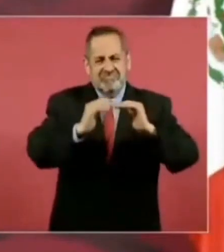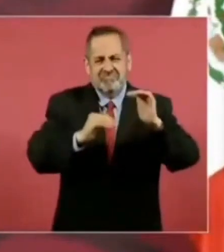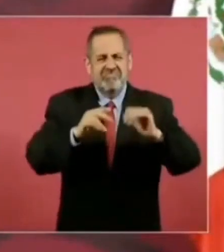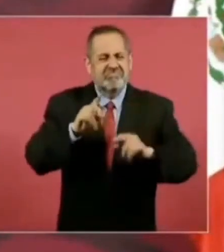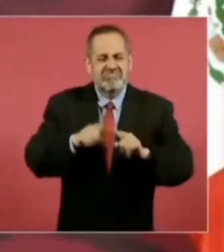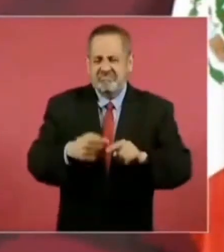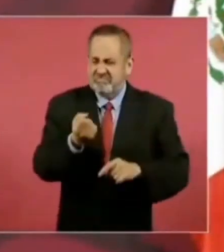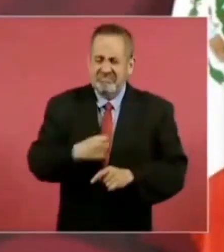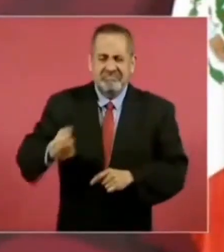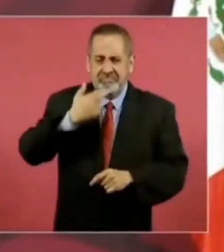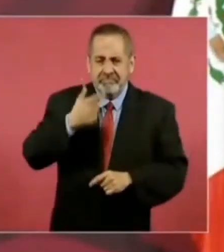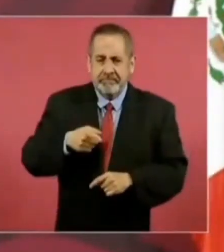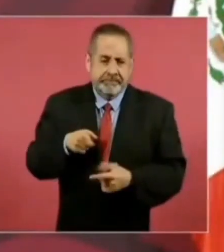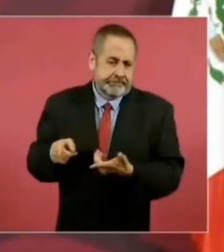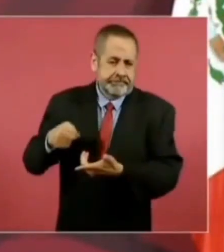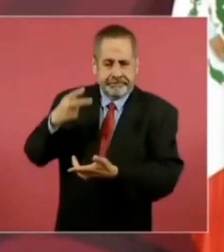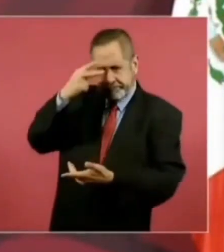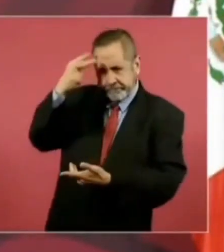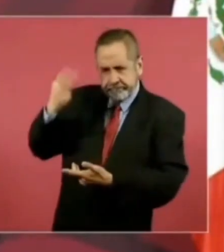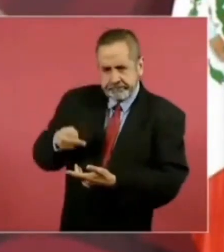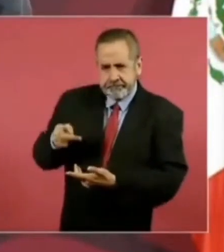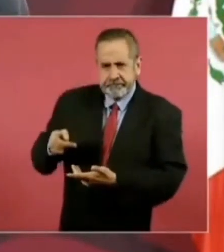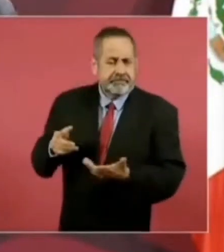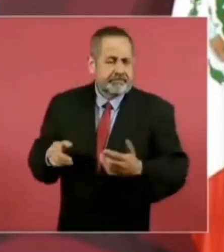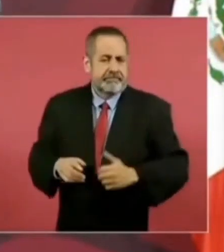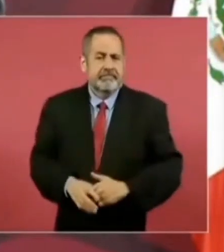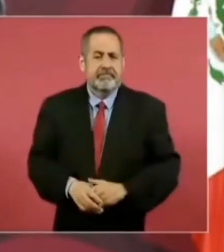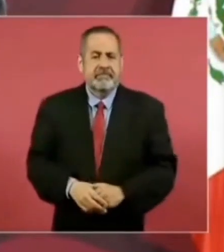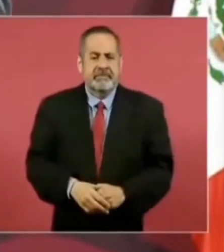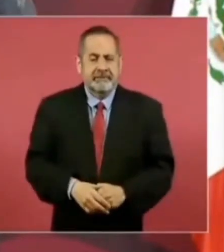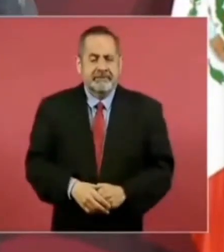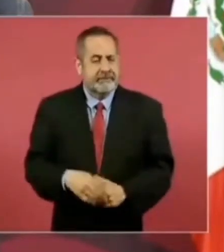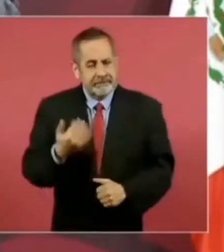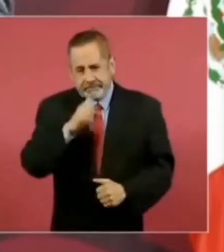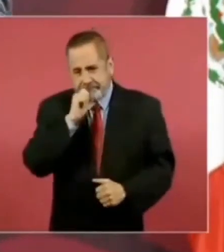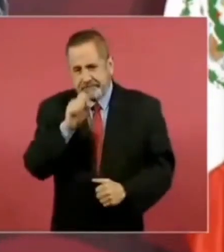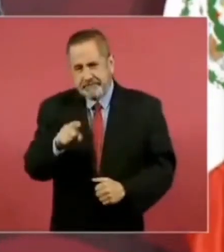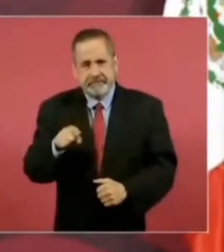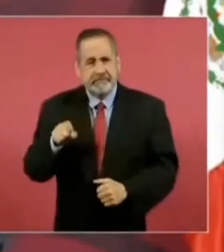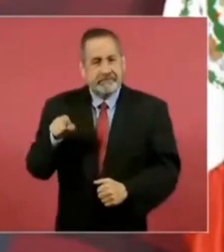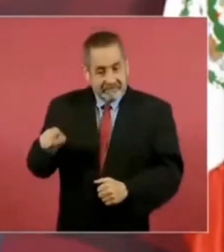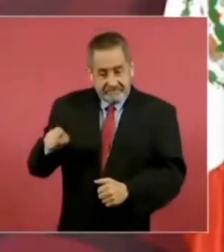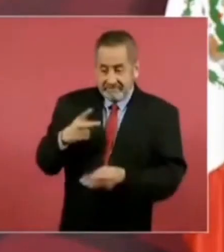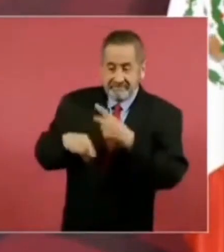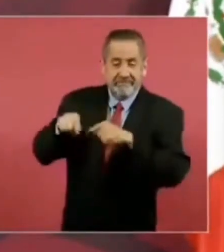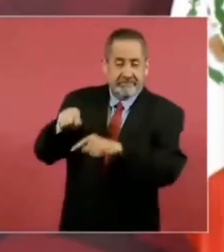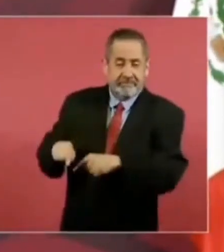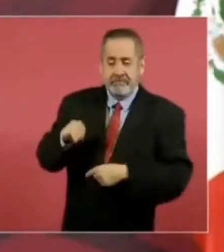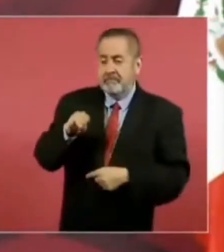Los mexicanos y precisamente mixtecos.